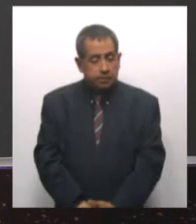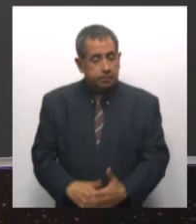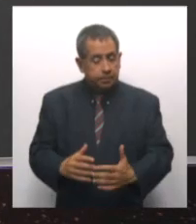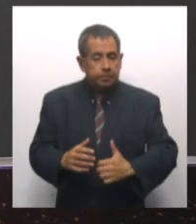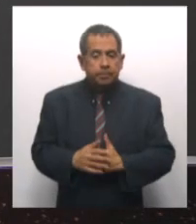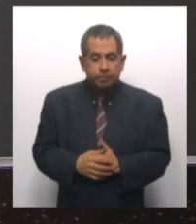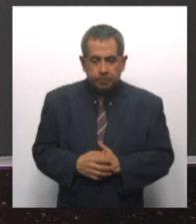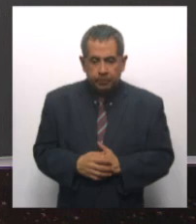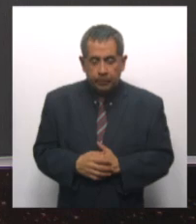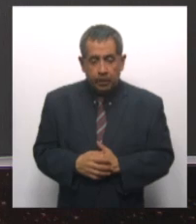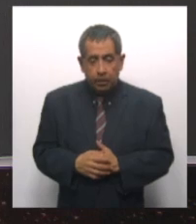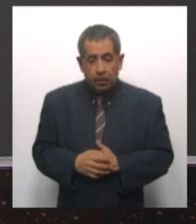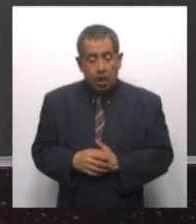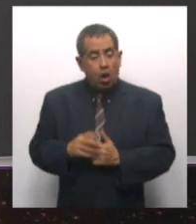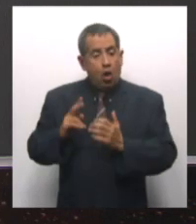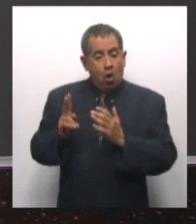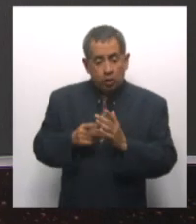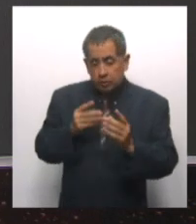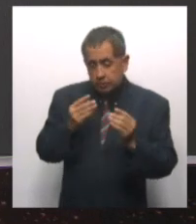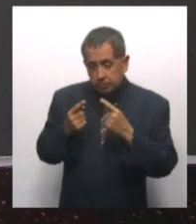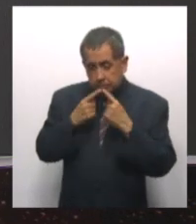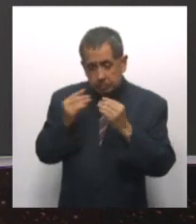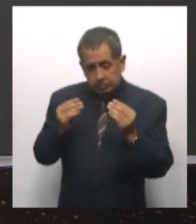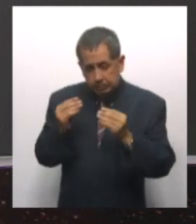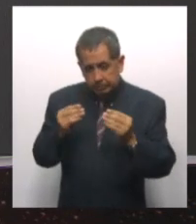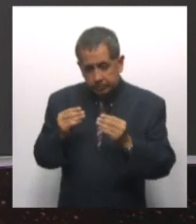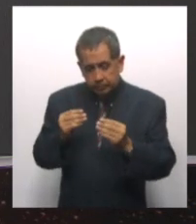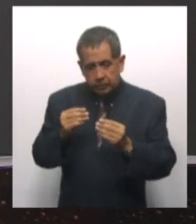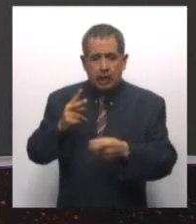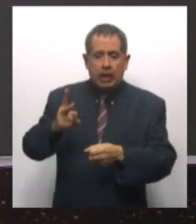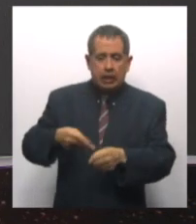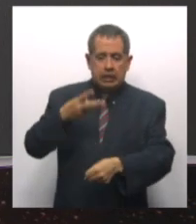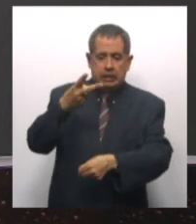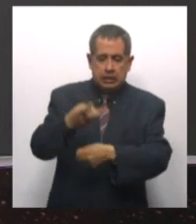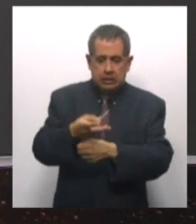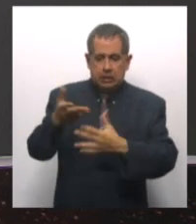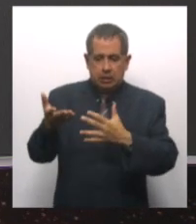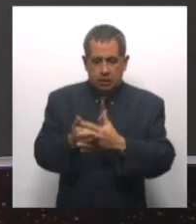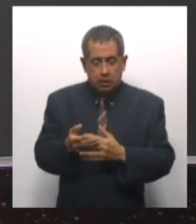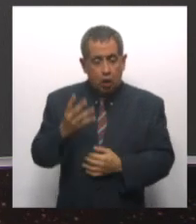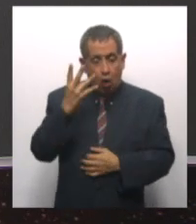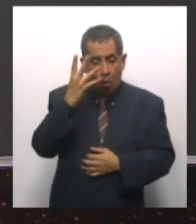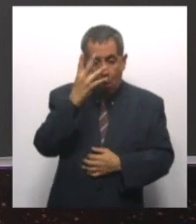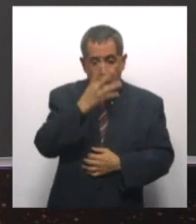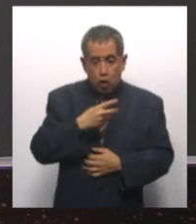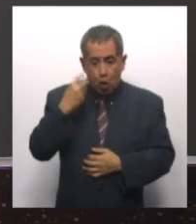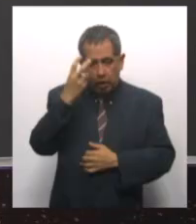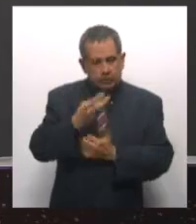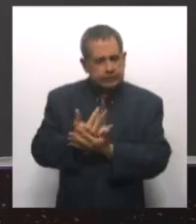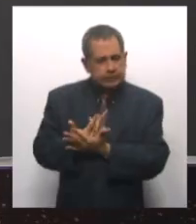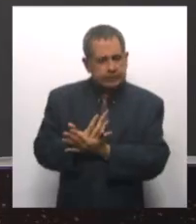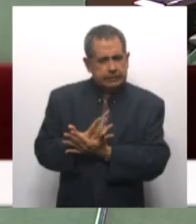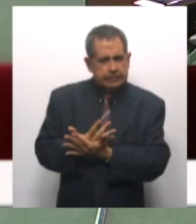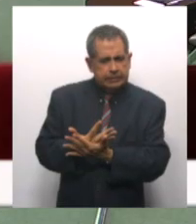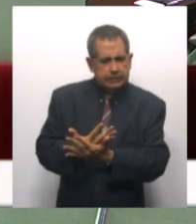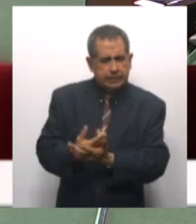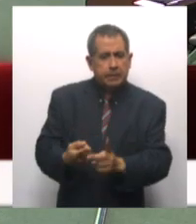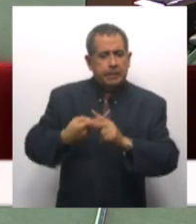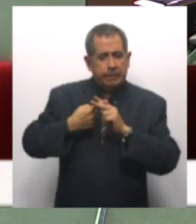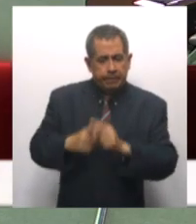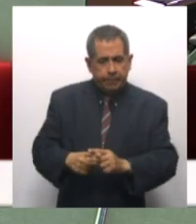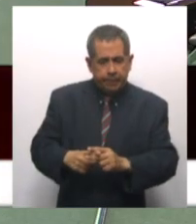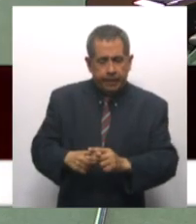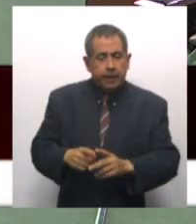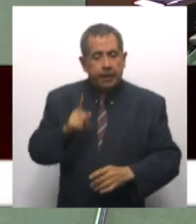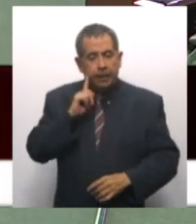Bueno, luego de una nueva discusión de procedimiento, un segundo receso y tras 4 horas de espera en el Pleno para reanudar la sesión,